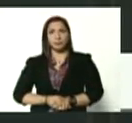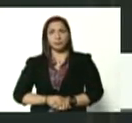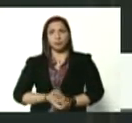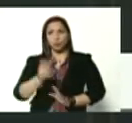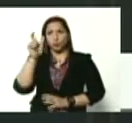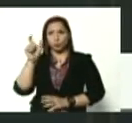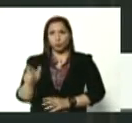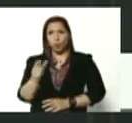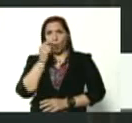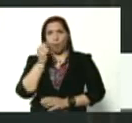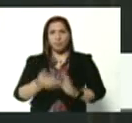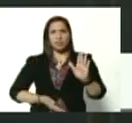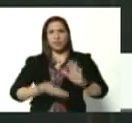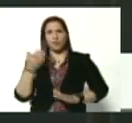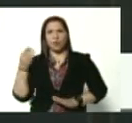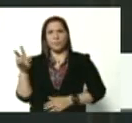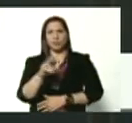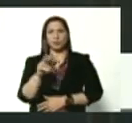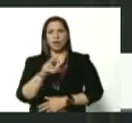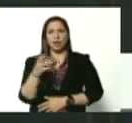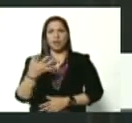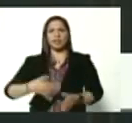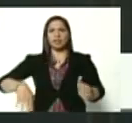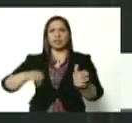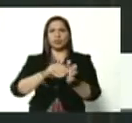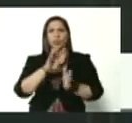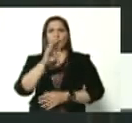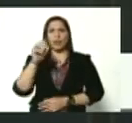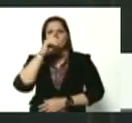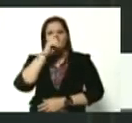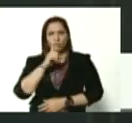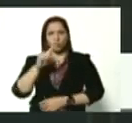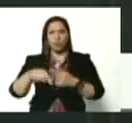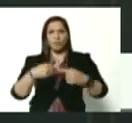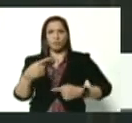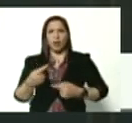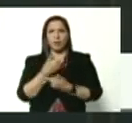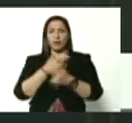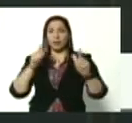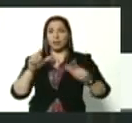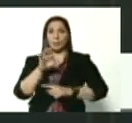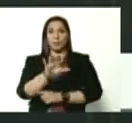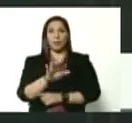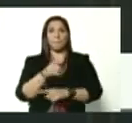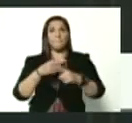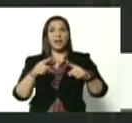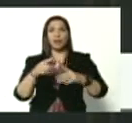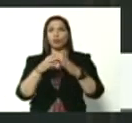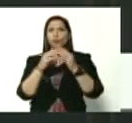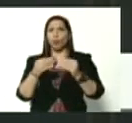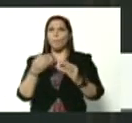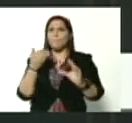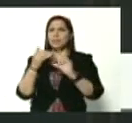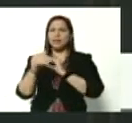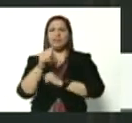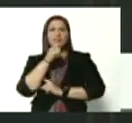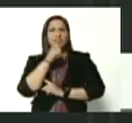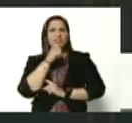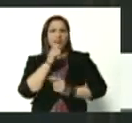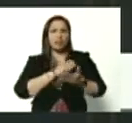venezuela y regresó 40 años después a liberar su patria pero todo el mensaje que de quienes escribieron la historia